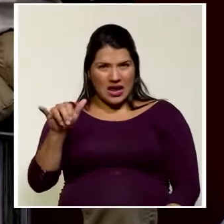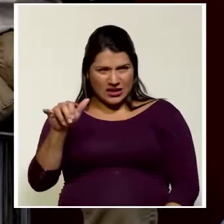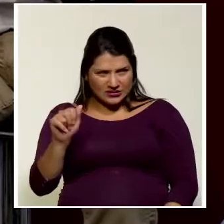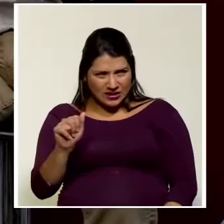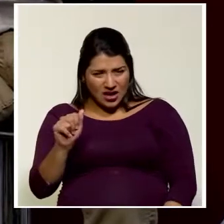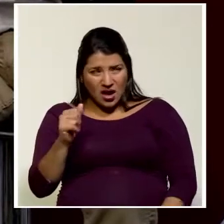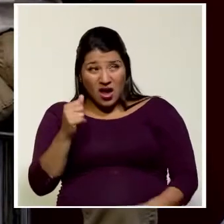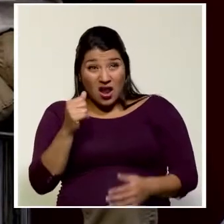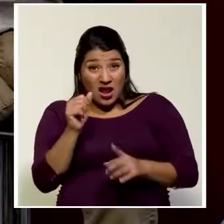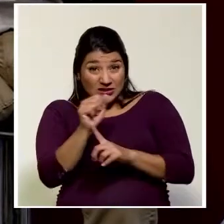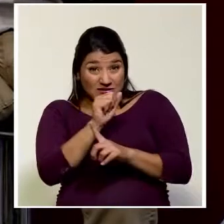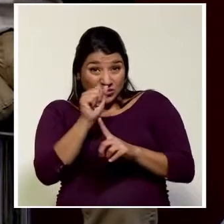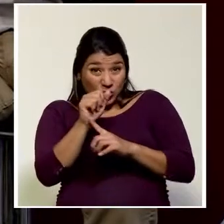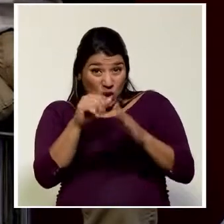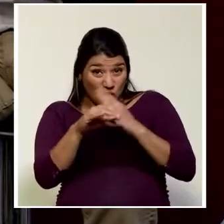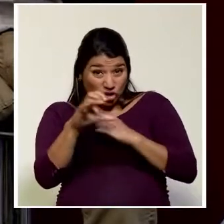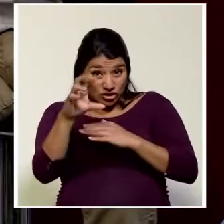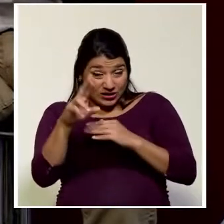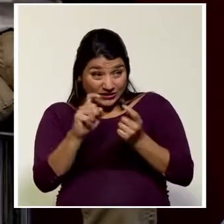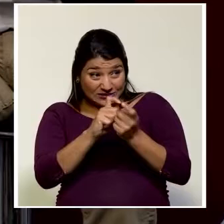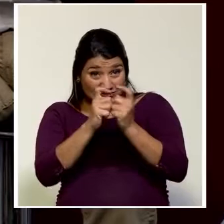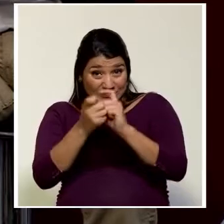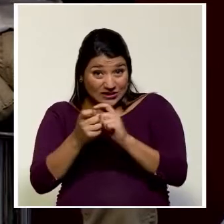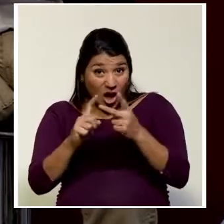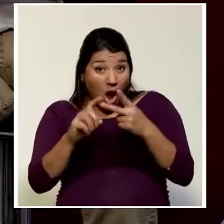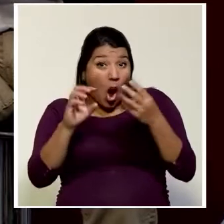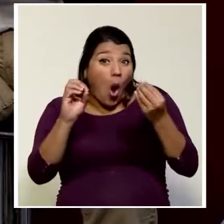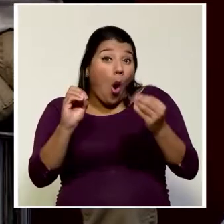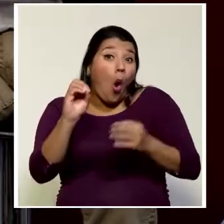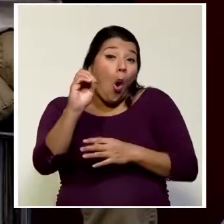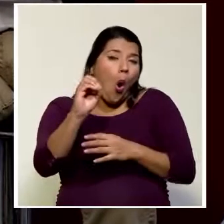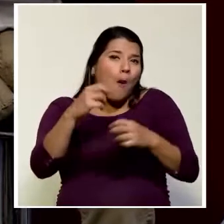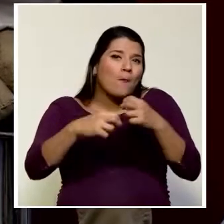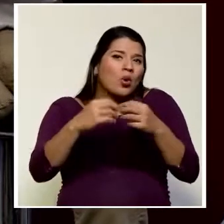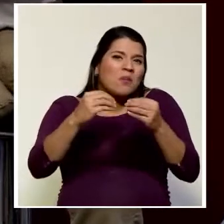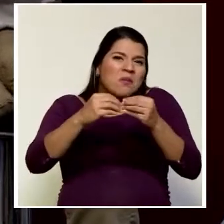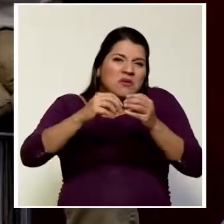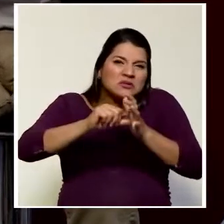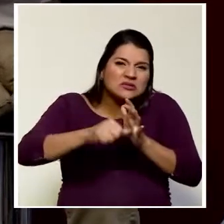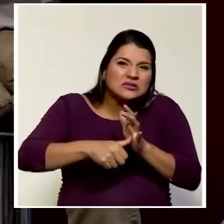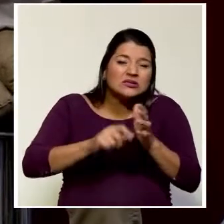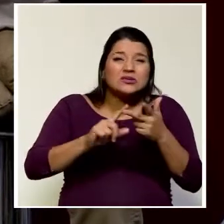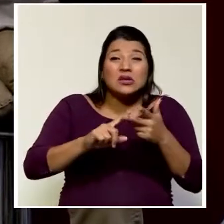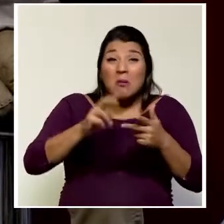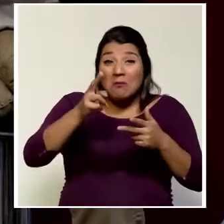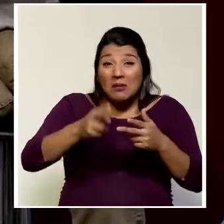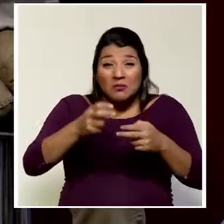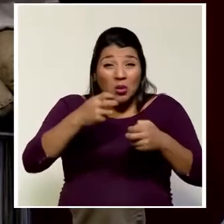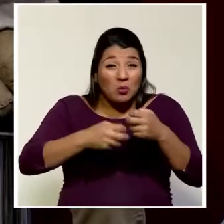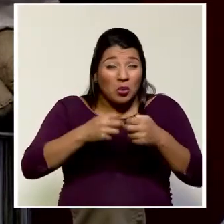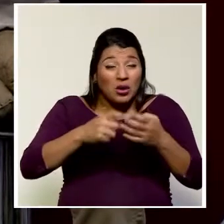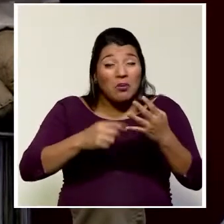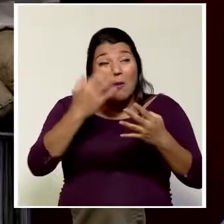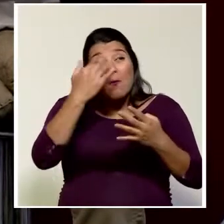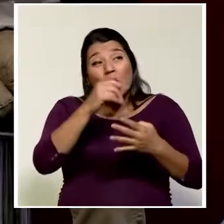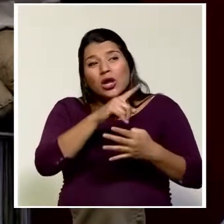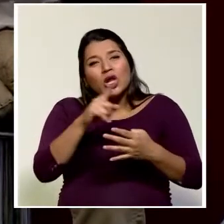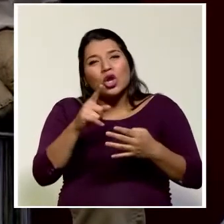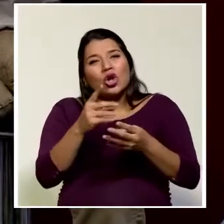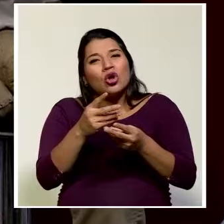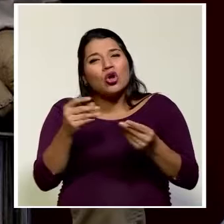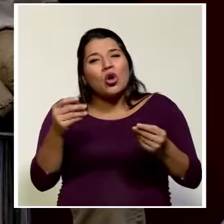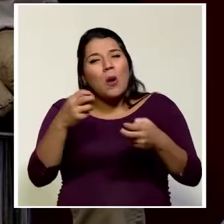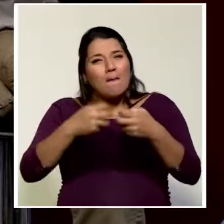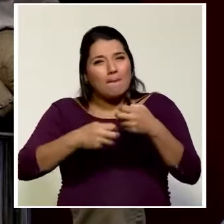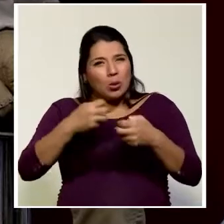el panorama? ¿Los problemas están más agudizados? ¿Son los mismos? ¿Por qué no avanzamos en la solución estructural de algunos de nuestros problemas